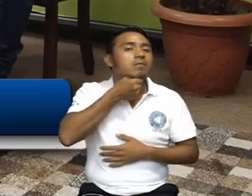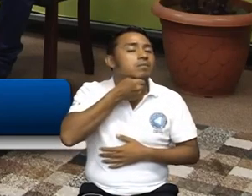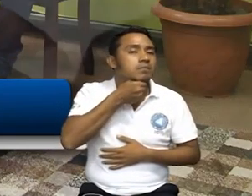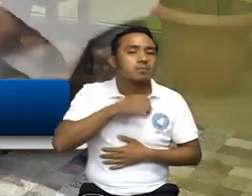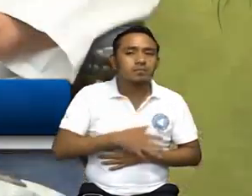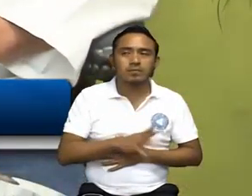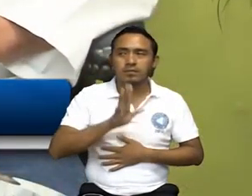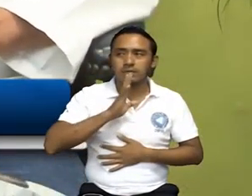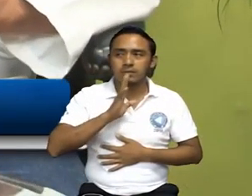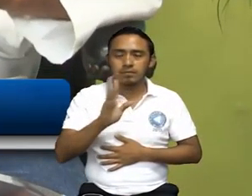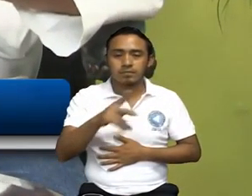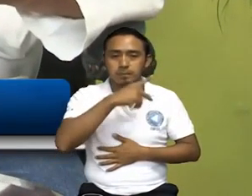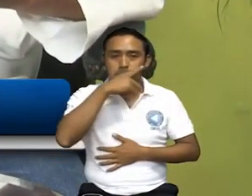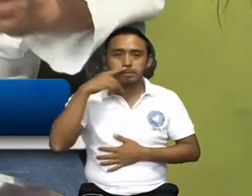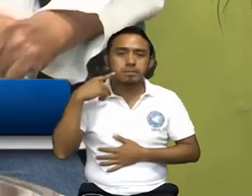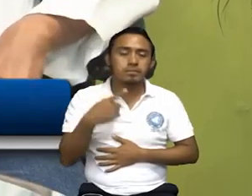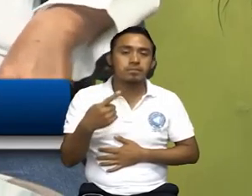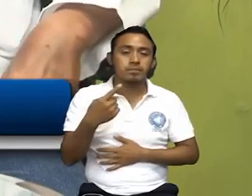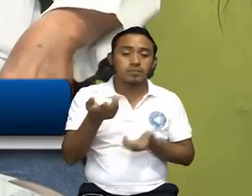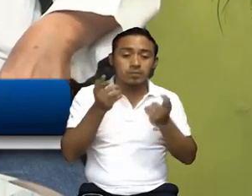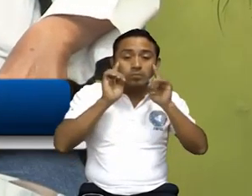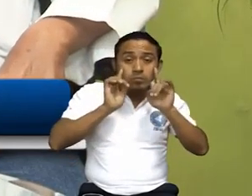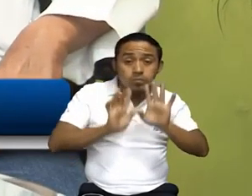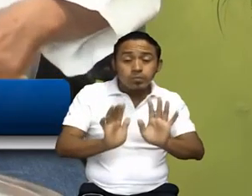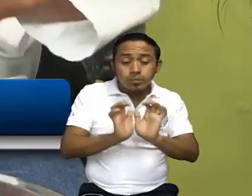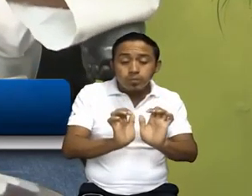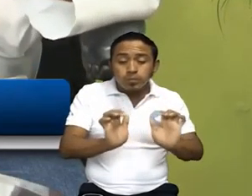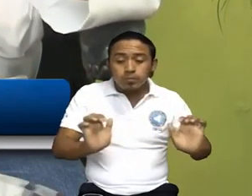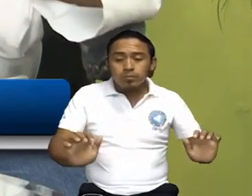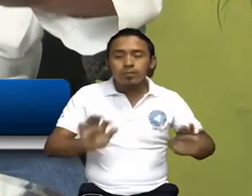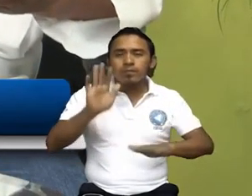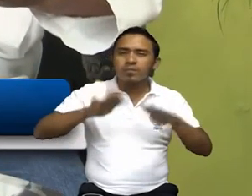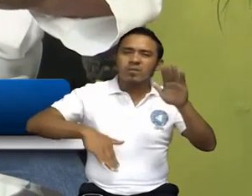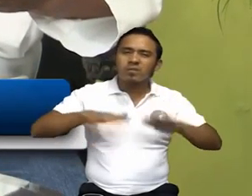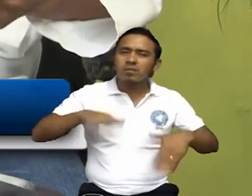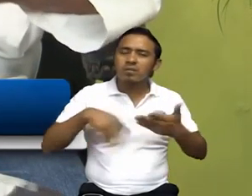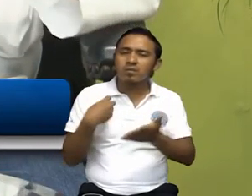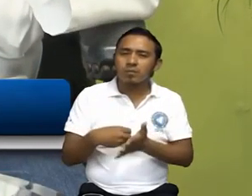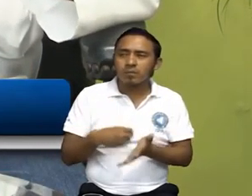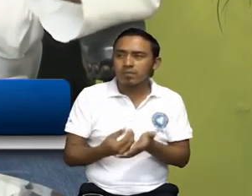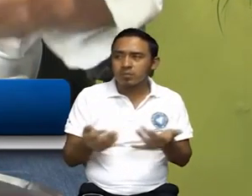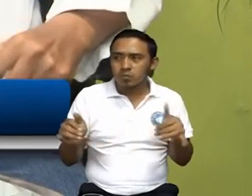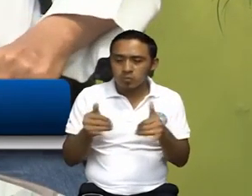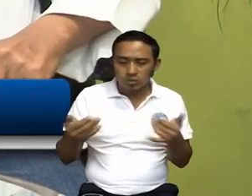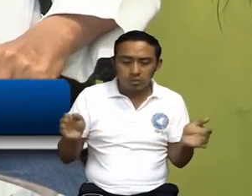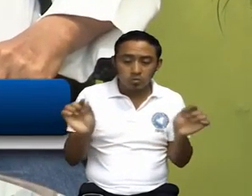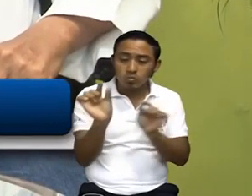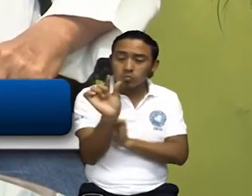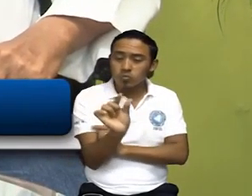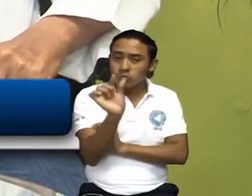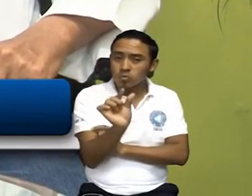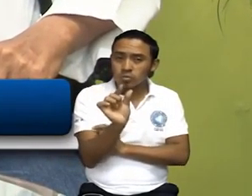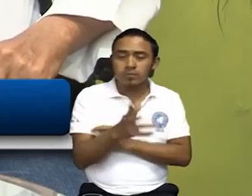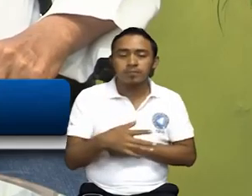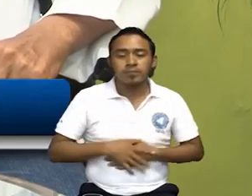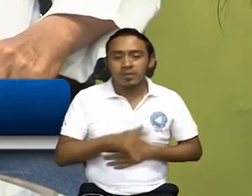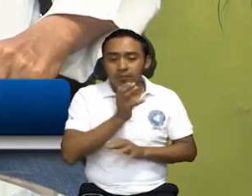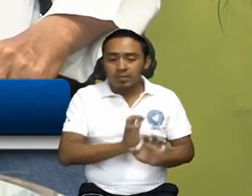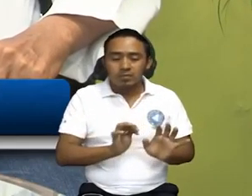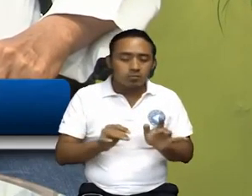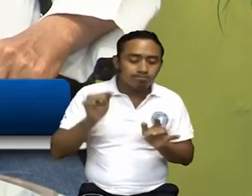le recomendaría a los padres, hay que estar pendientes con los niños. A veces compramos juguetes y juguetes muy pequeños. Y el niño